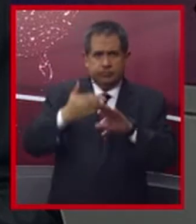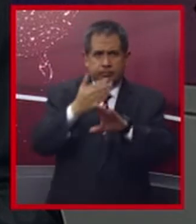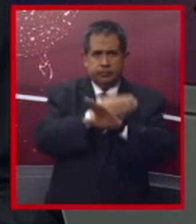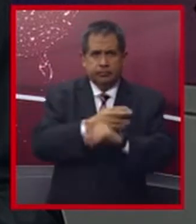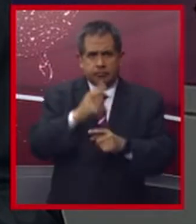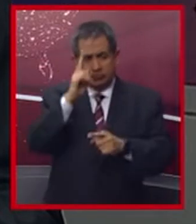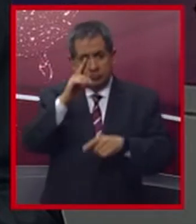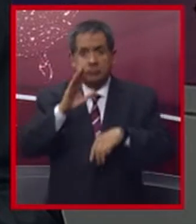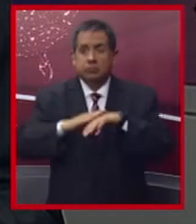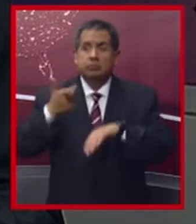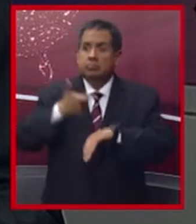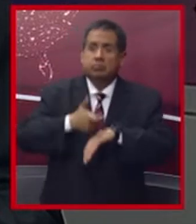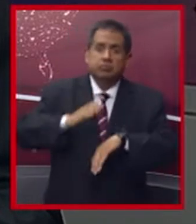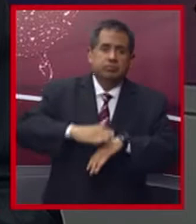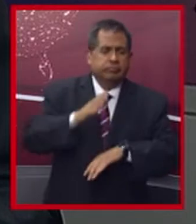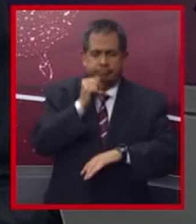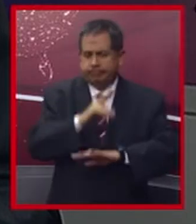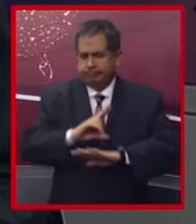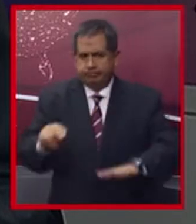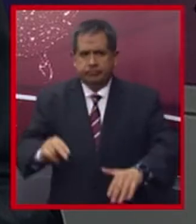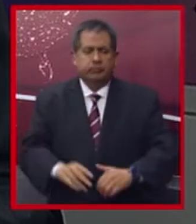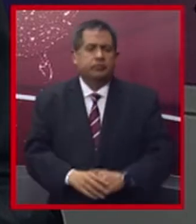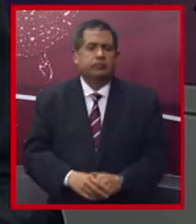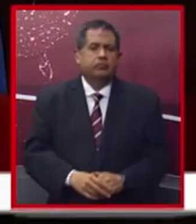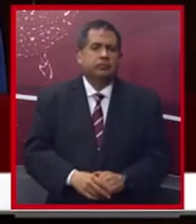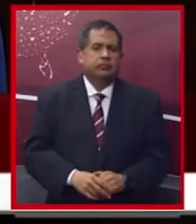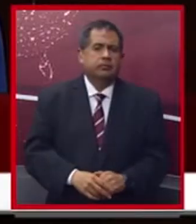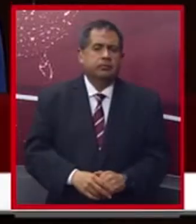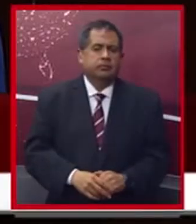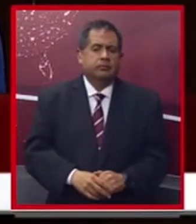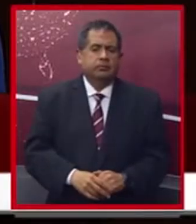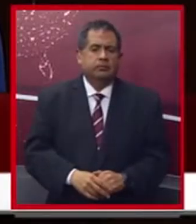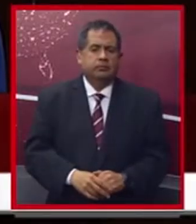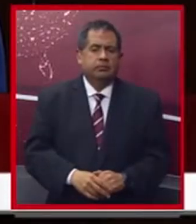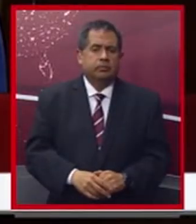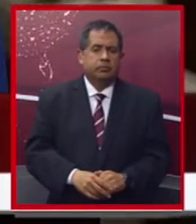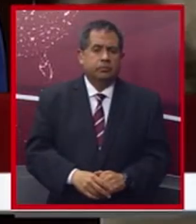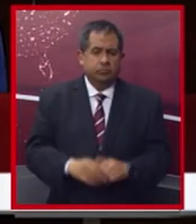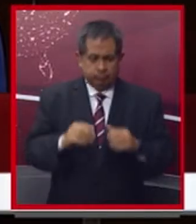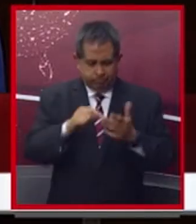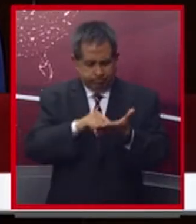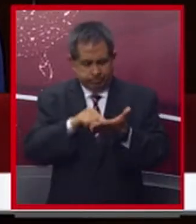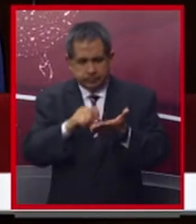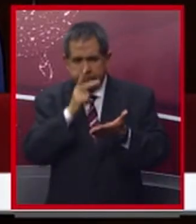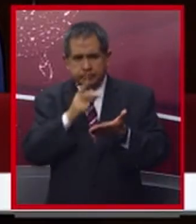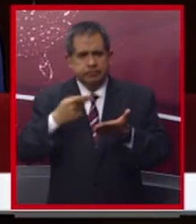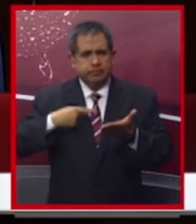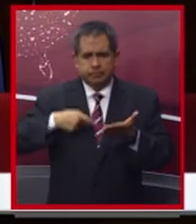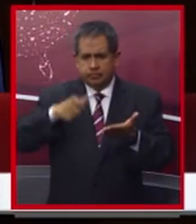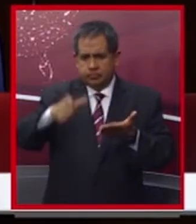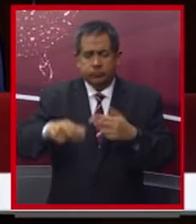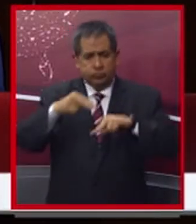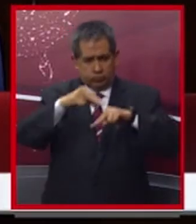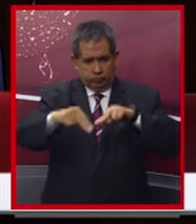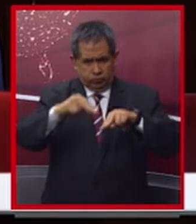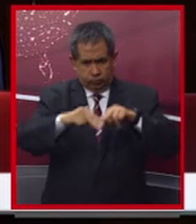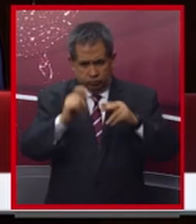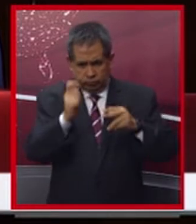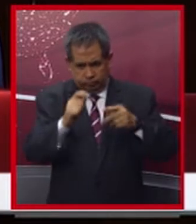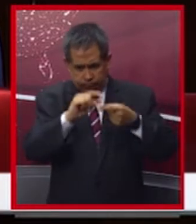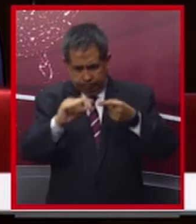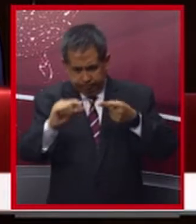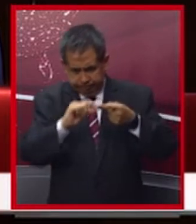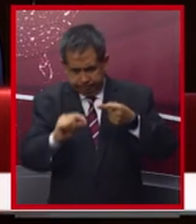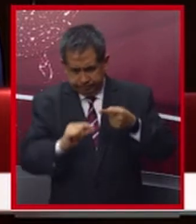de cobros adicionales. Se definen los conceptos de pasajero y boleto. Asimismo,